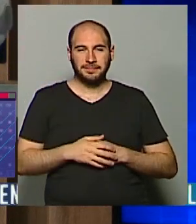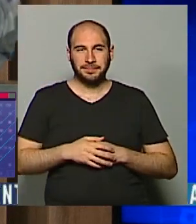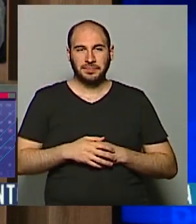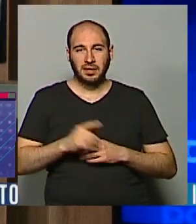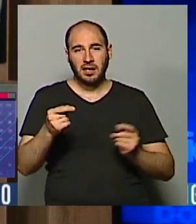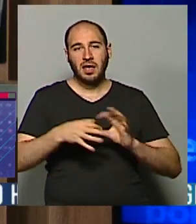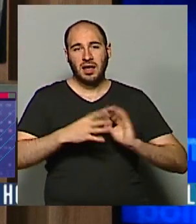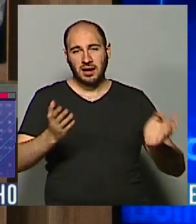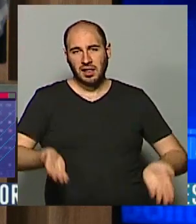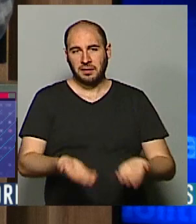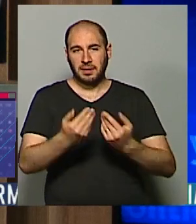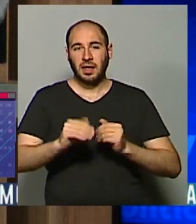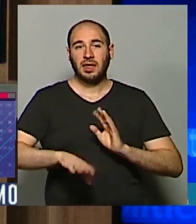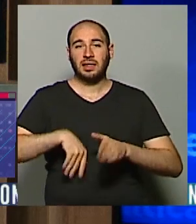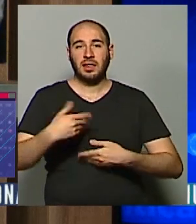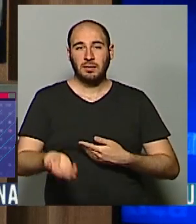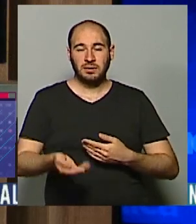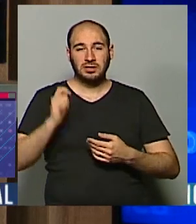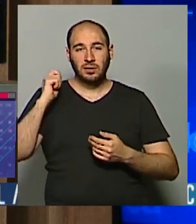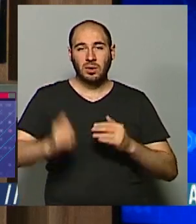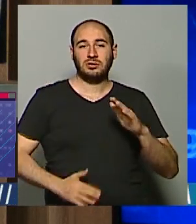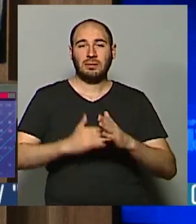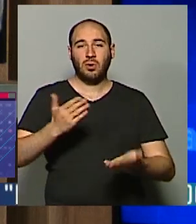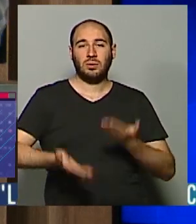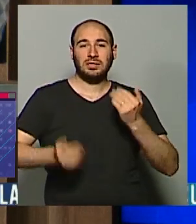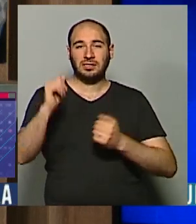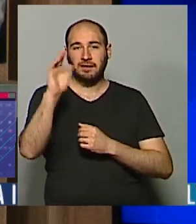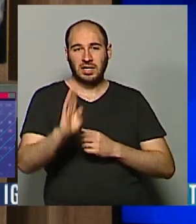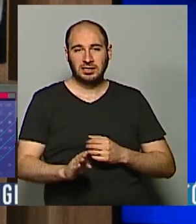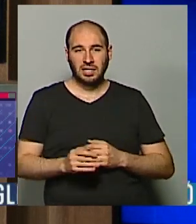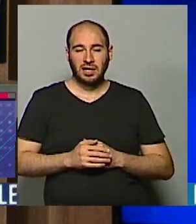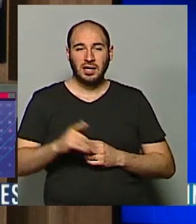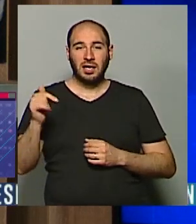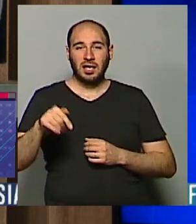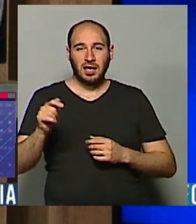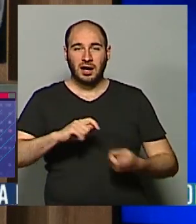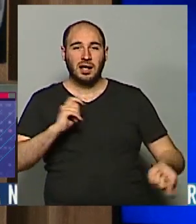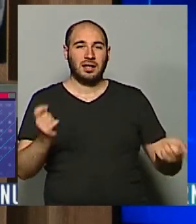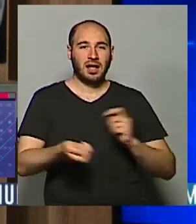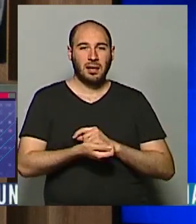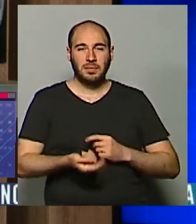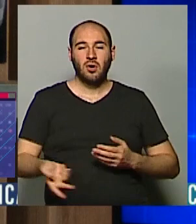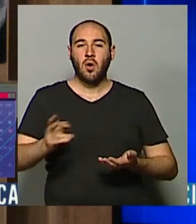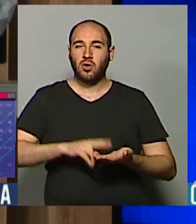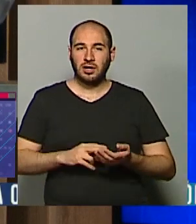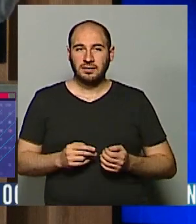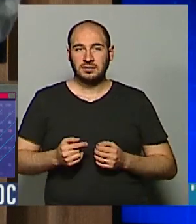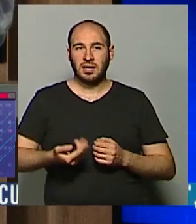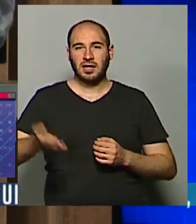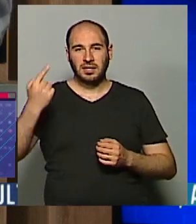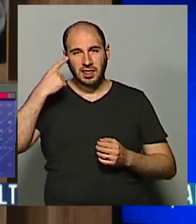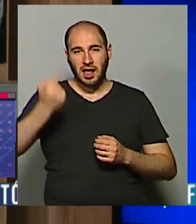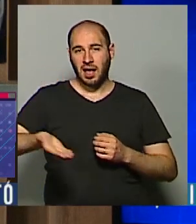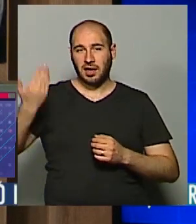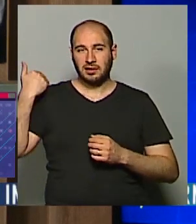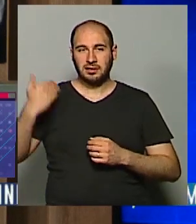en libertad, ¿no es cierto?, después de que el Tribunal Supremo de Justicia de Brasil cambiara y volviera a la vieja jurisprudencia,